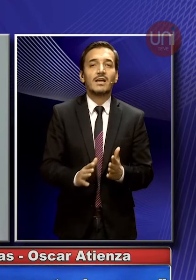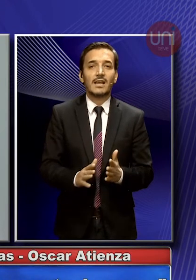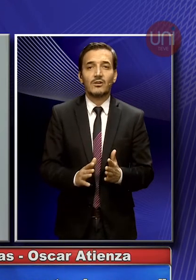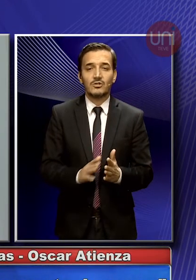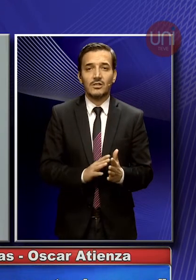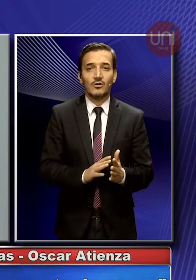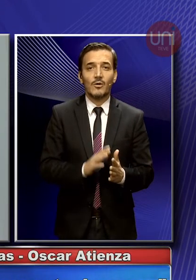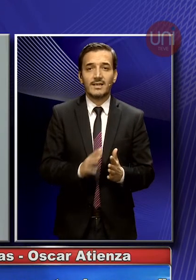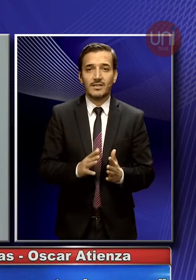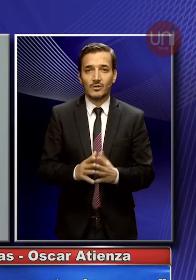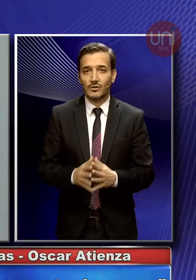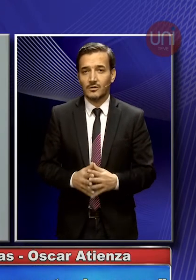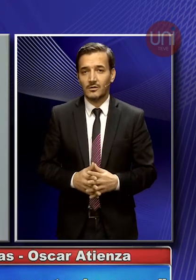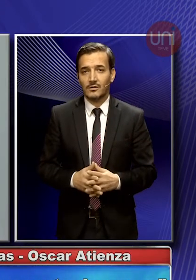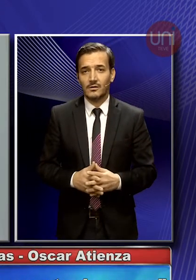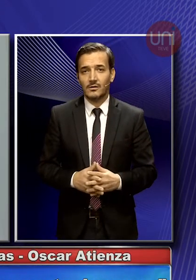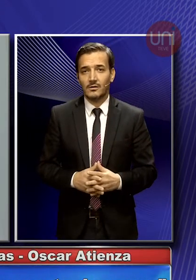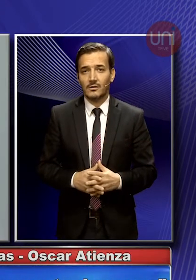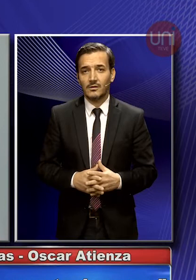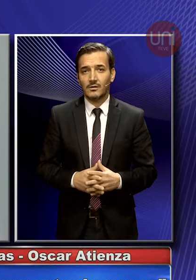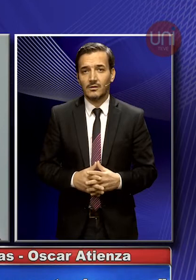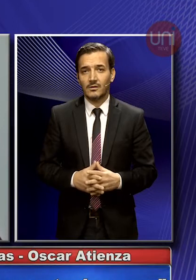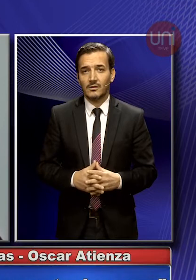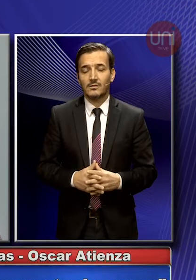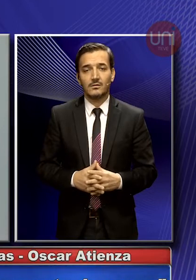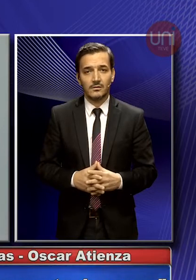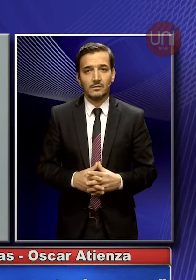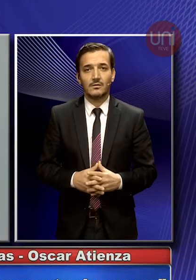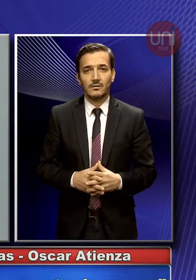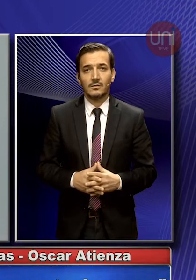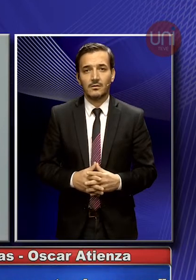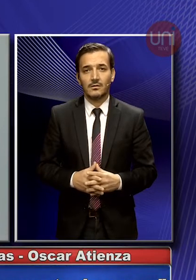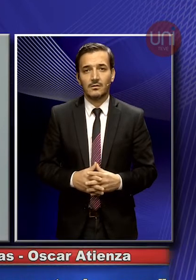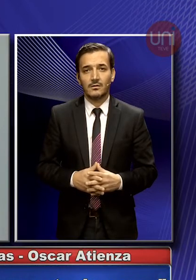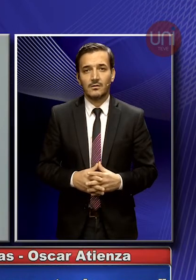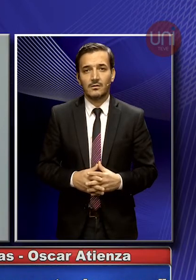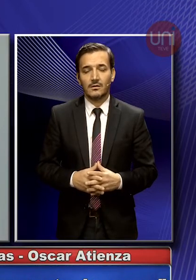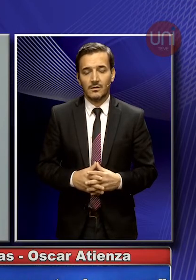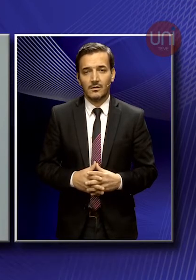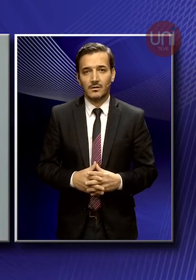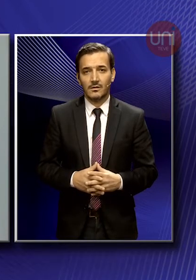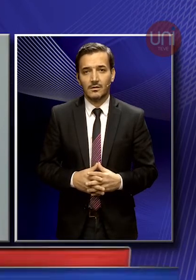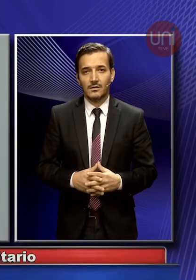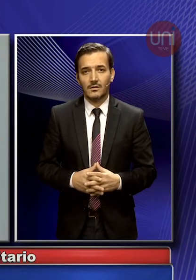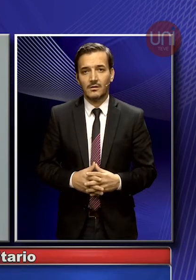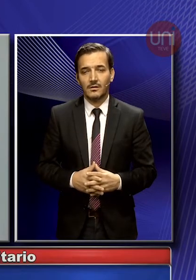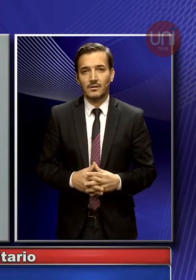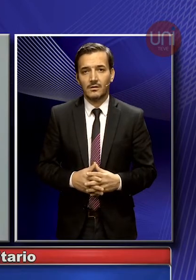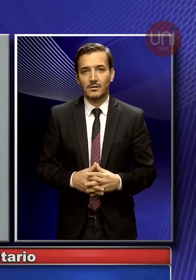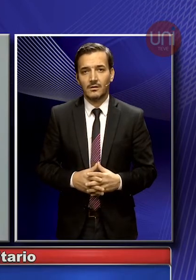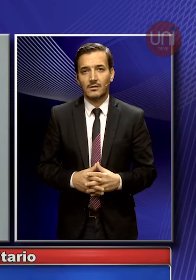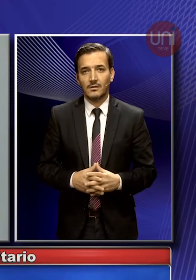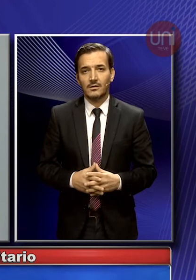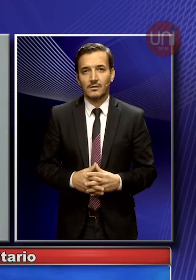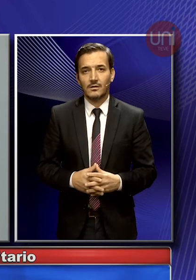en claro si lo van a hacer o no? Todavía no se tiene bien en claro que si van a ser o no. En algunos estudios dicen que